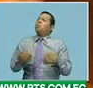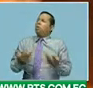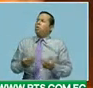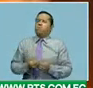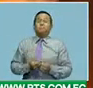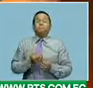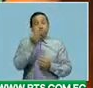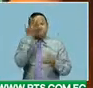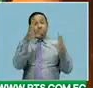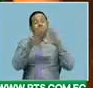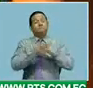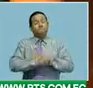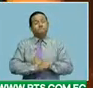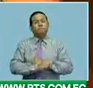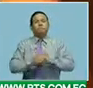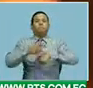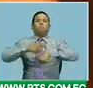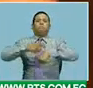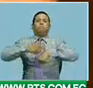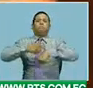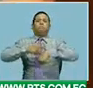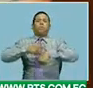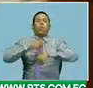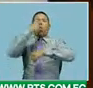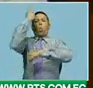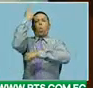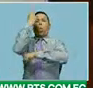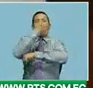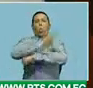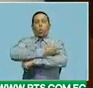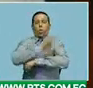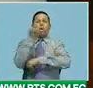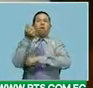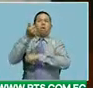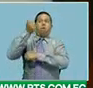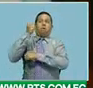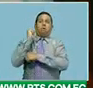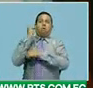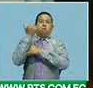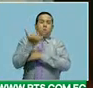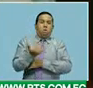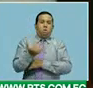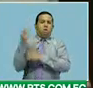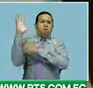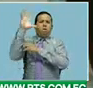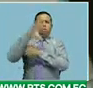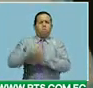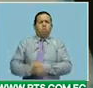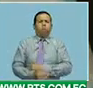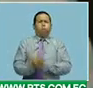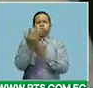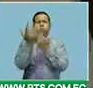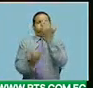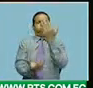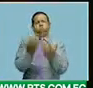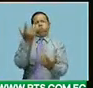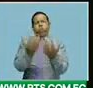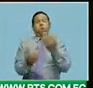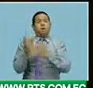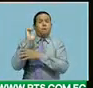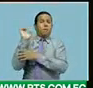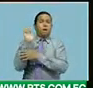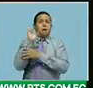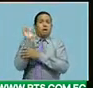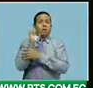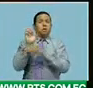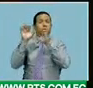buenas noches. Al cumplirse 24 horas del incidente, este incendio que se ha convertido en una emergencia, la Secretaría